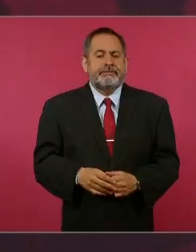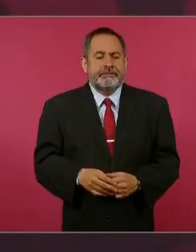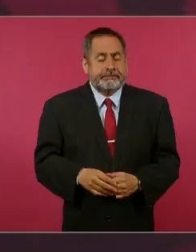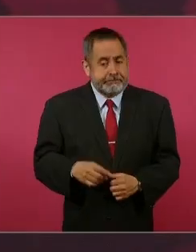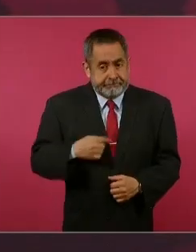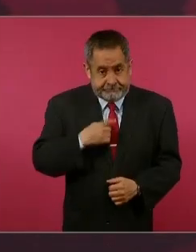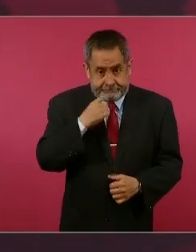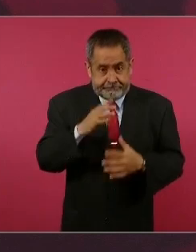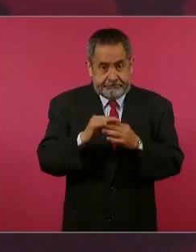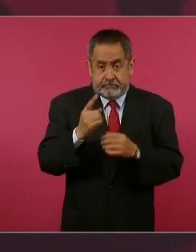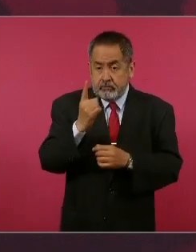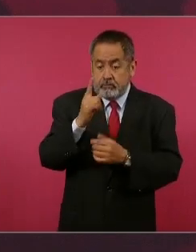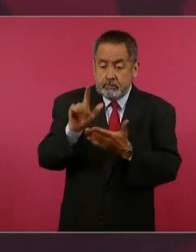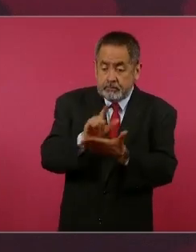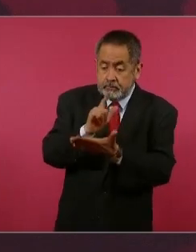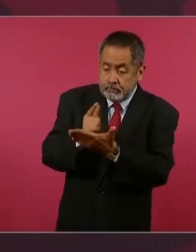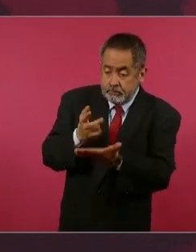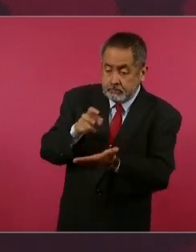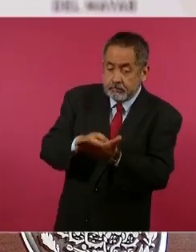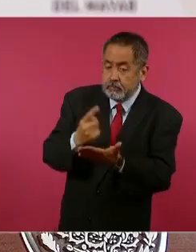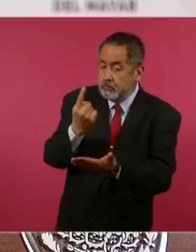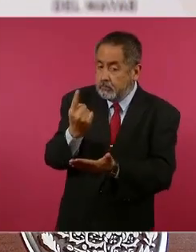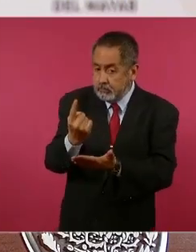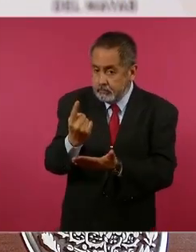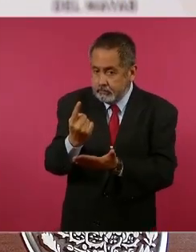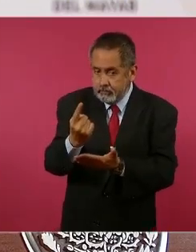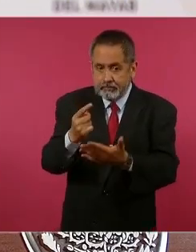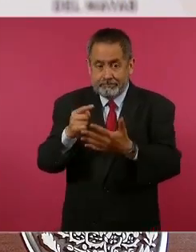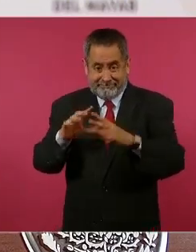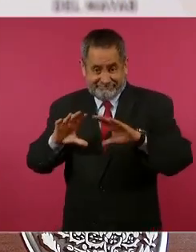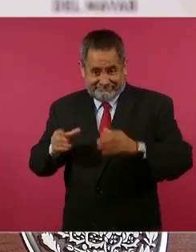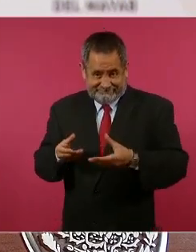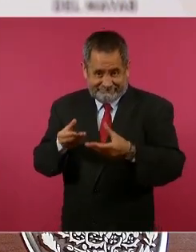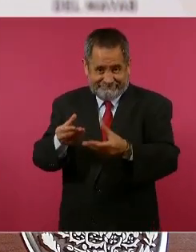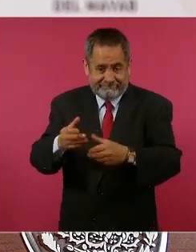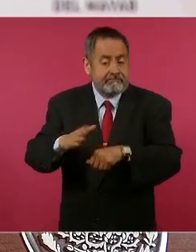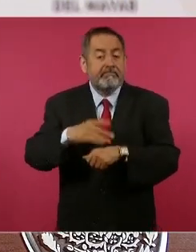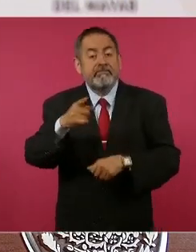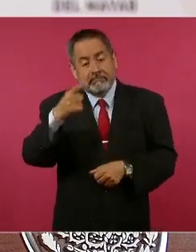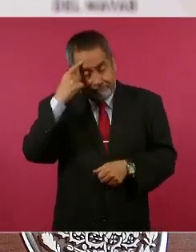estamos hablando de una reforma, porque al final esto es